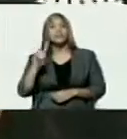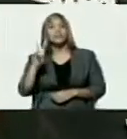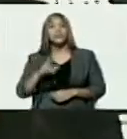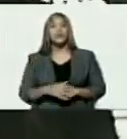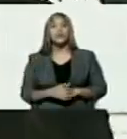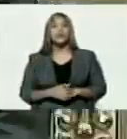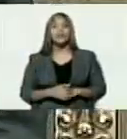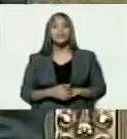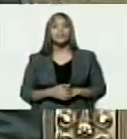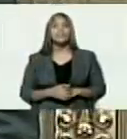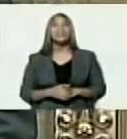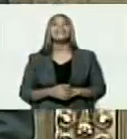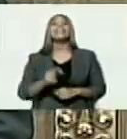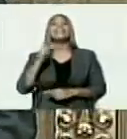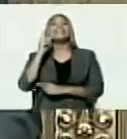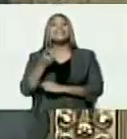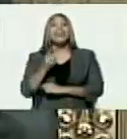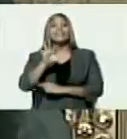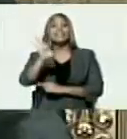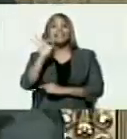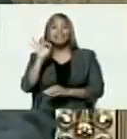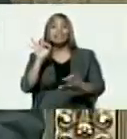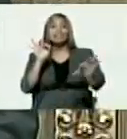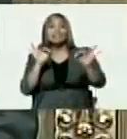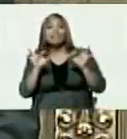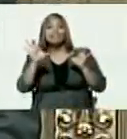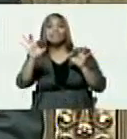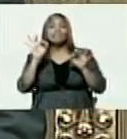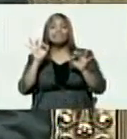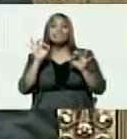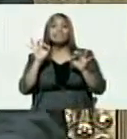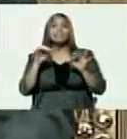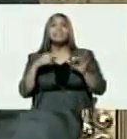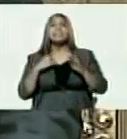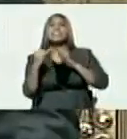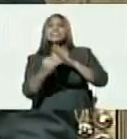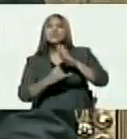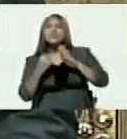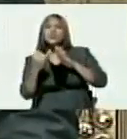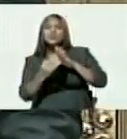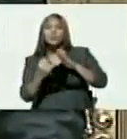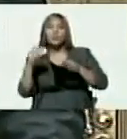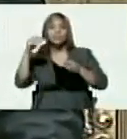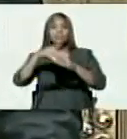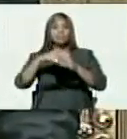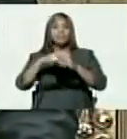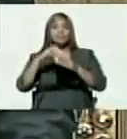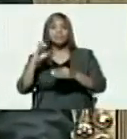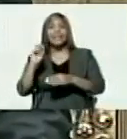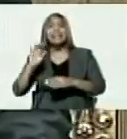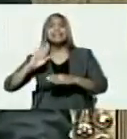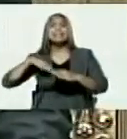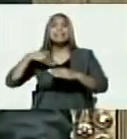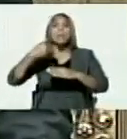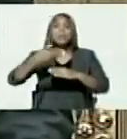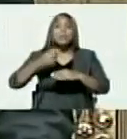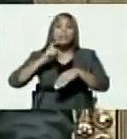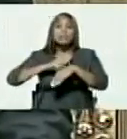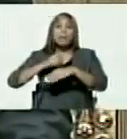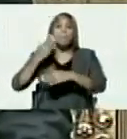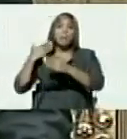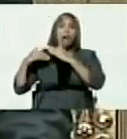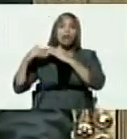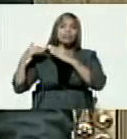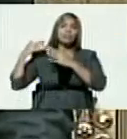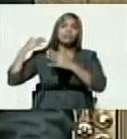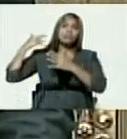de relegitimar sus instituciones después de un largo y difícil